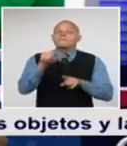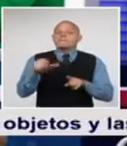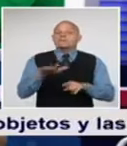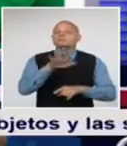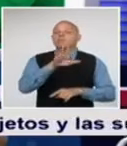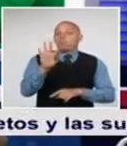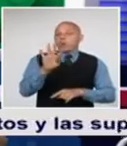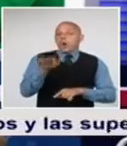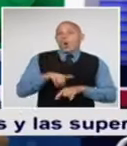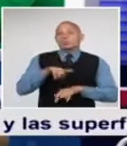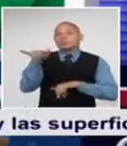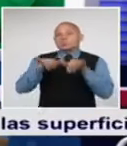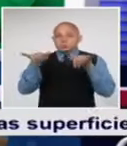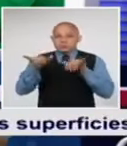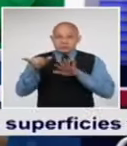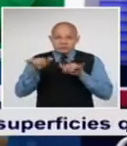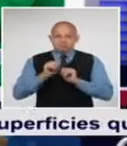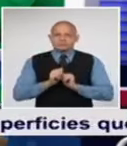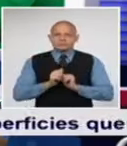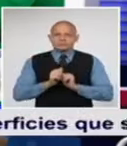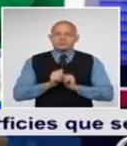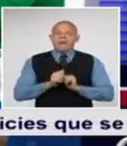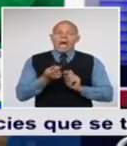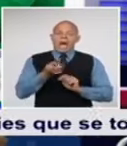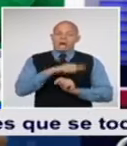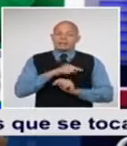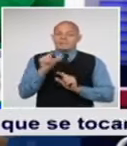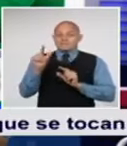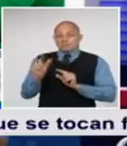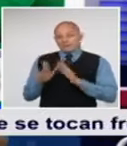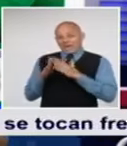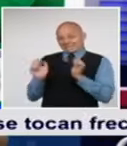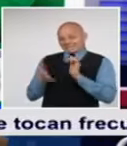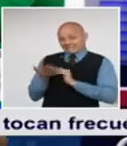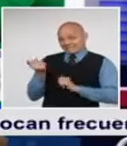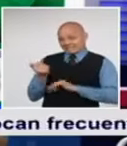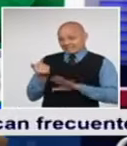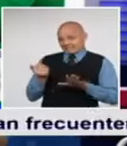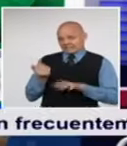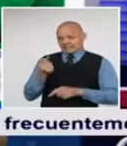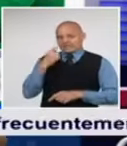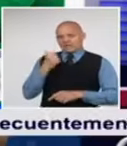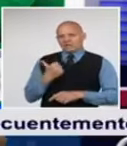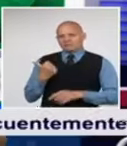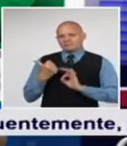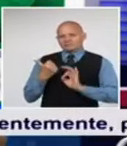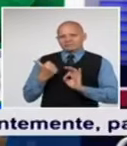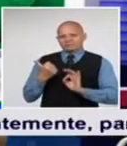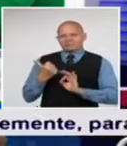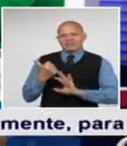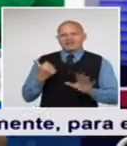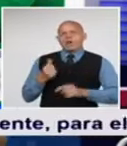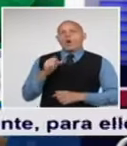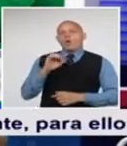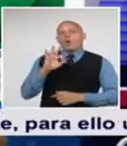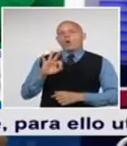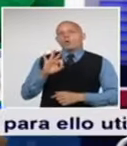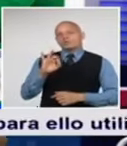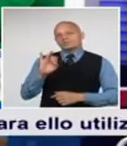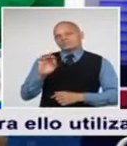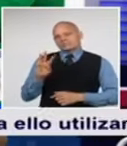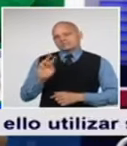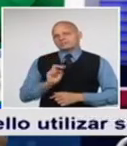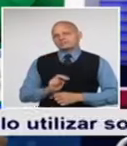con 872 altas, pues quedamos muy por debajo del número de casos confirmados, 43 menos que